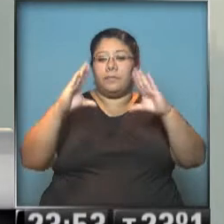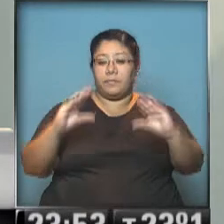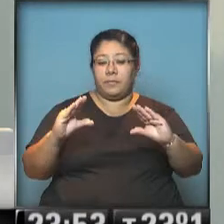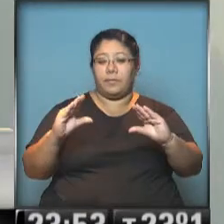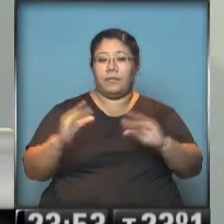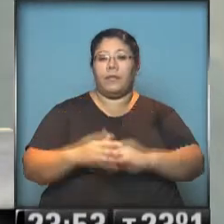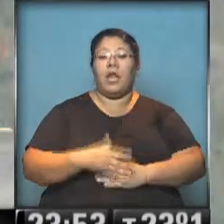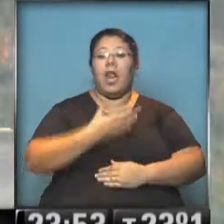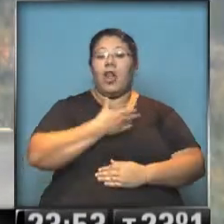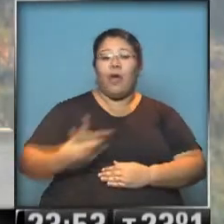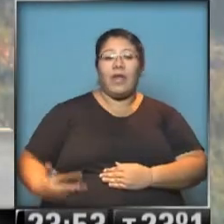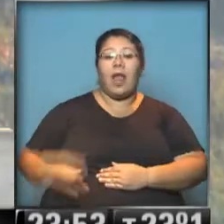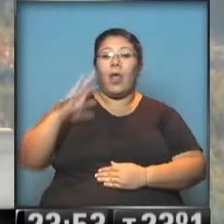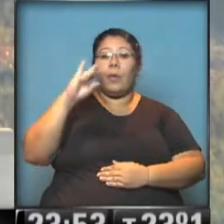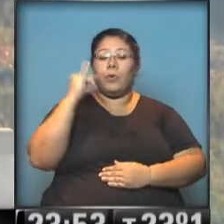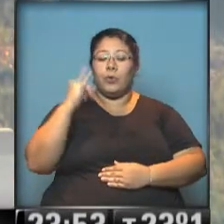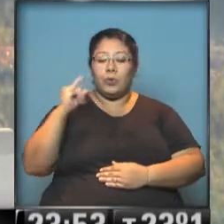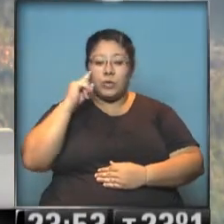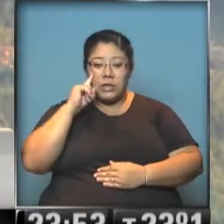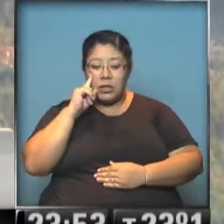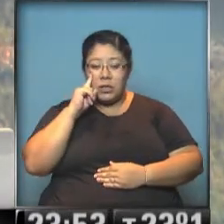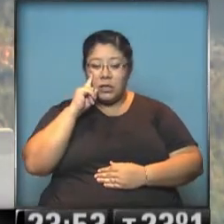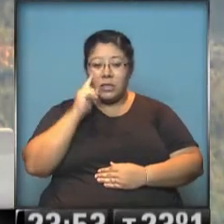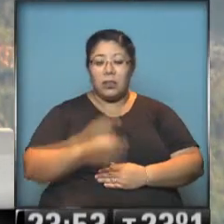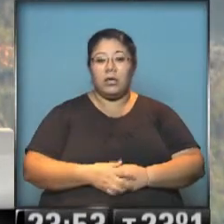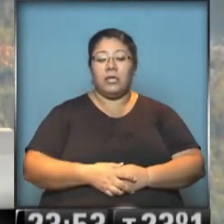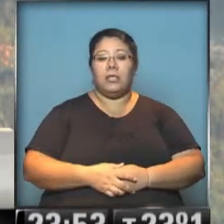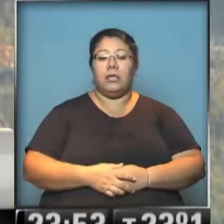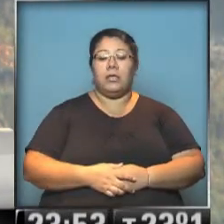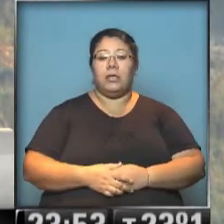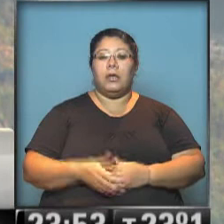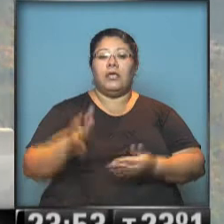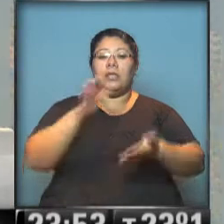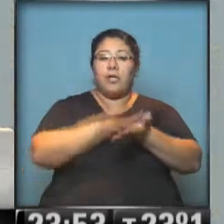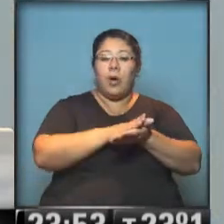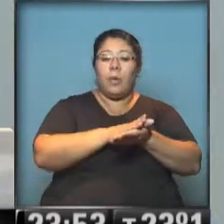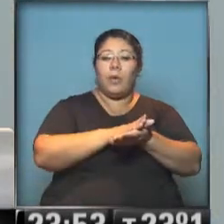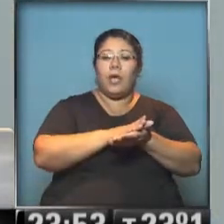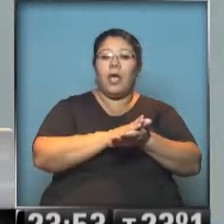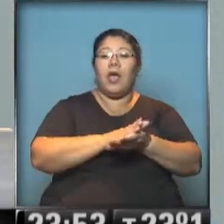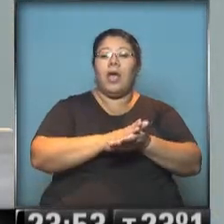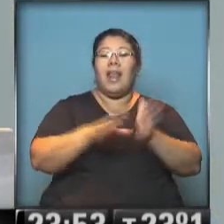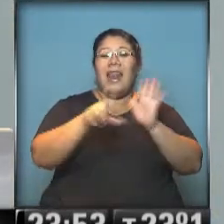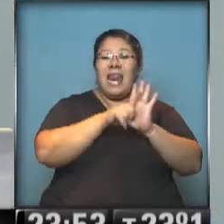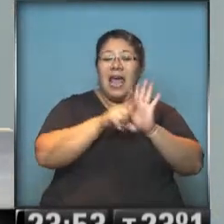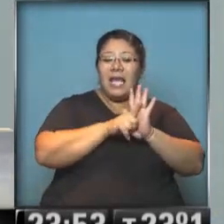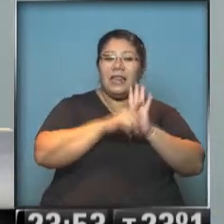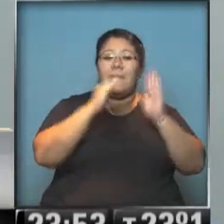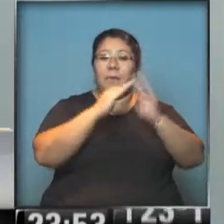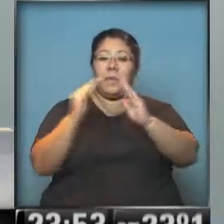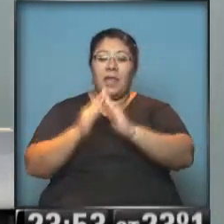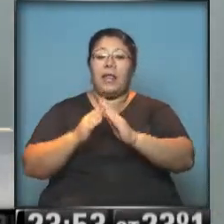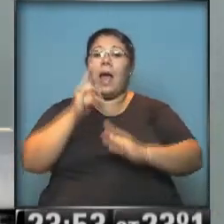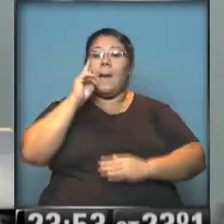firmó los decretos de intervención del Instituto Autárquico de Colonización y Fomento Rural y anunció el envío